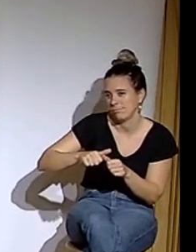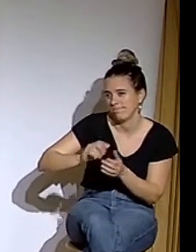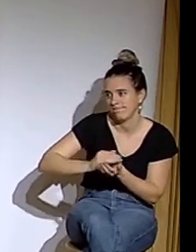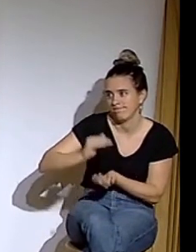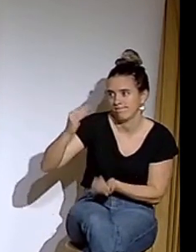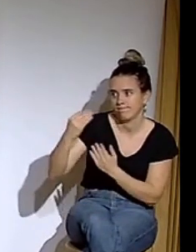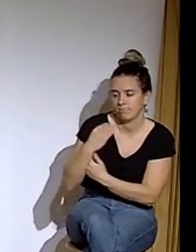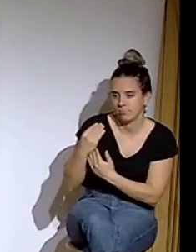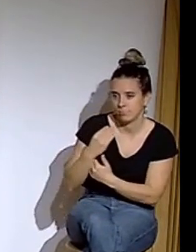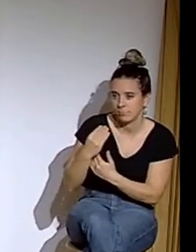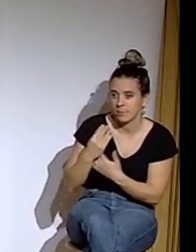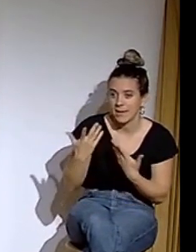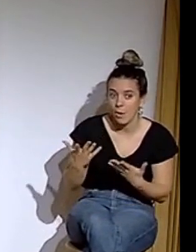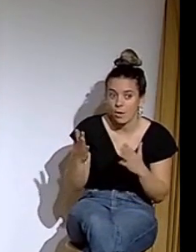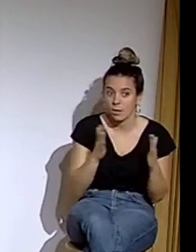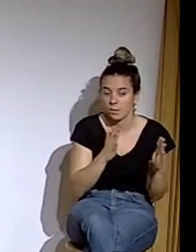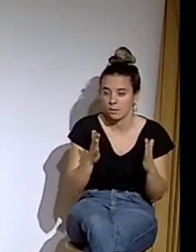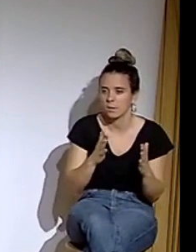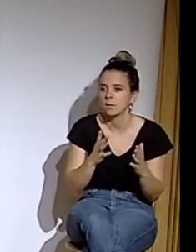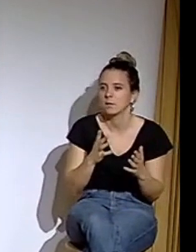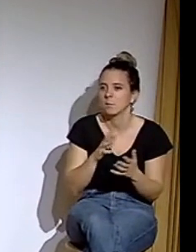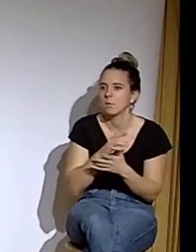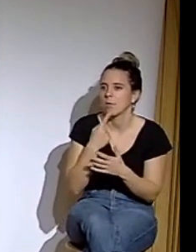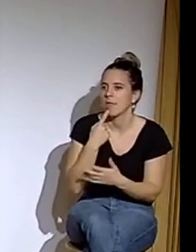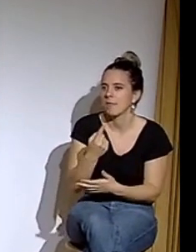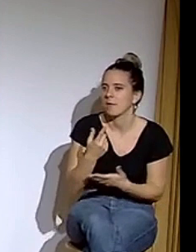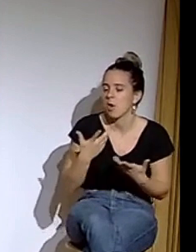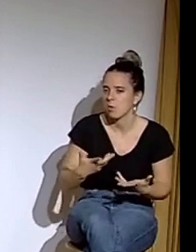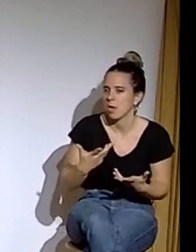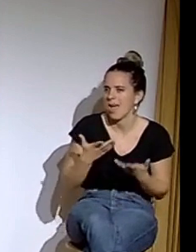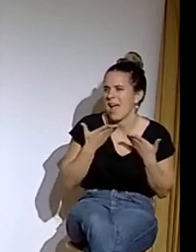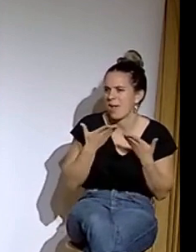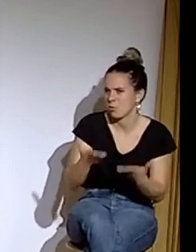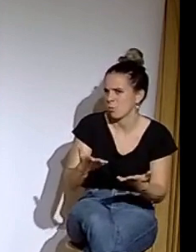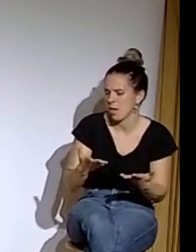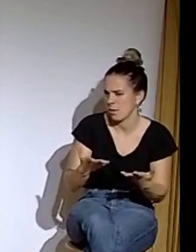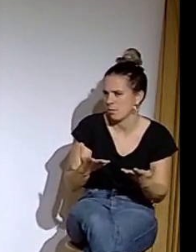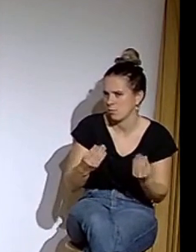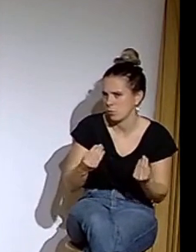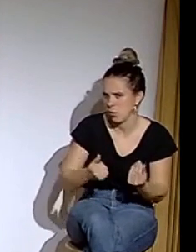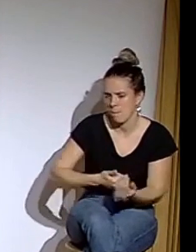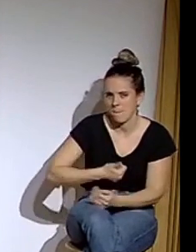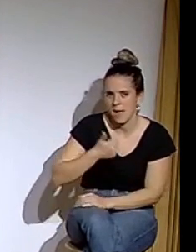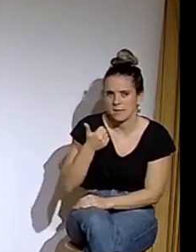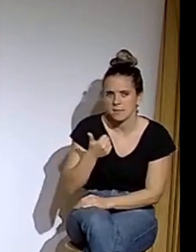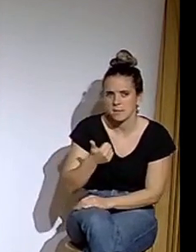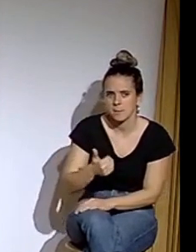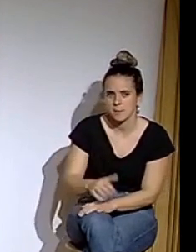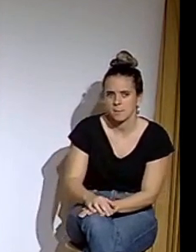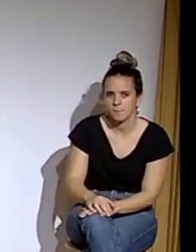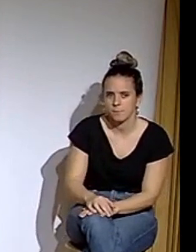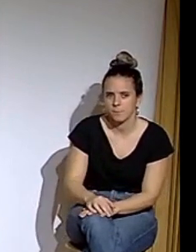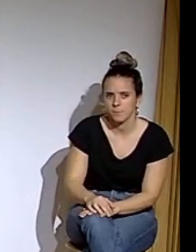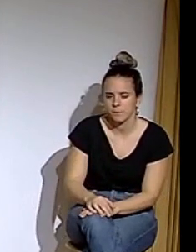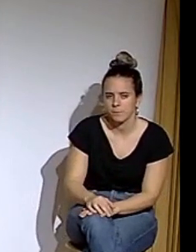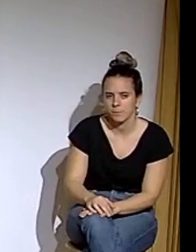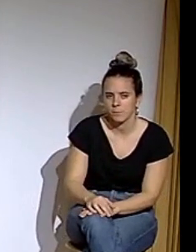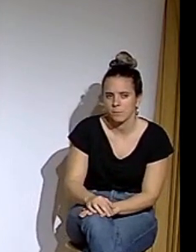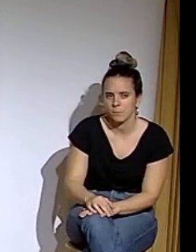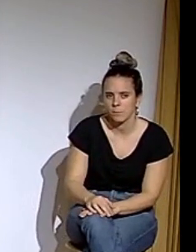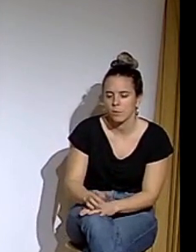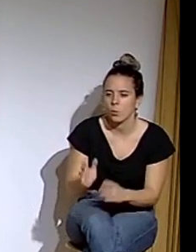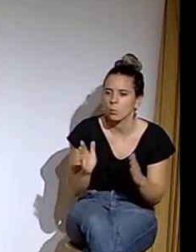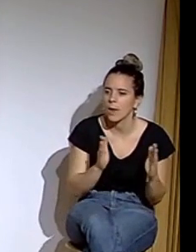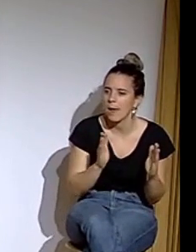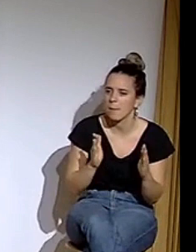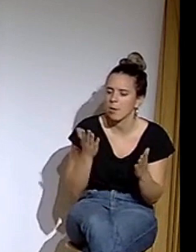todo lo que se está hablando ahora verbalizando lo sobre todo desde este nivel ayuda muchísimo más más que estuvo muy bien una época que